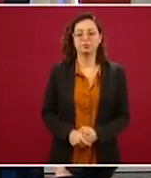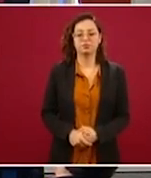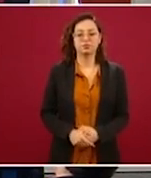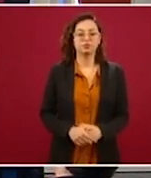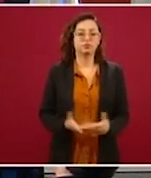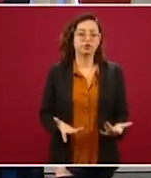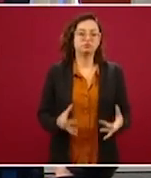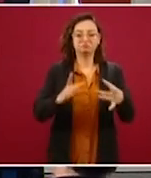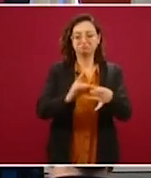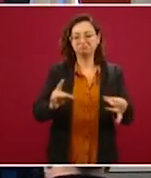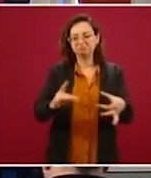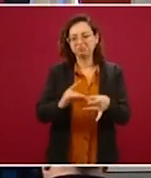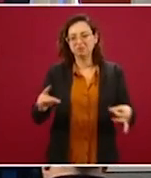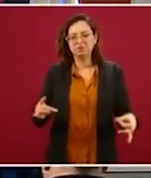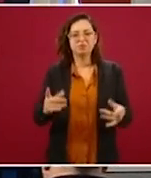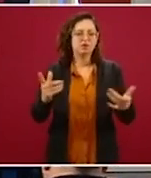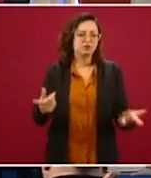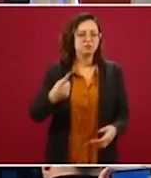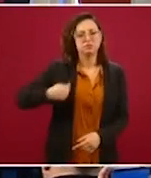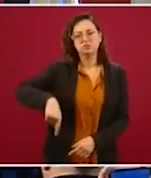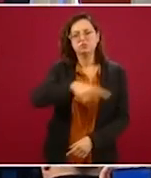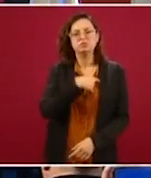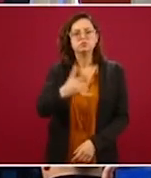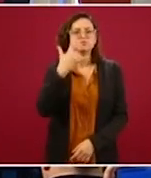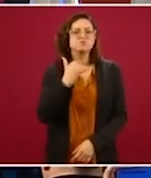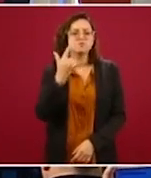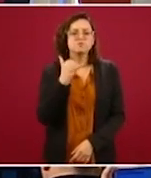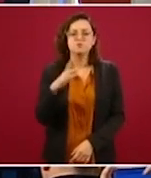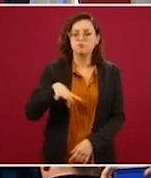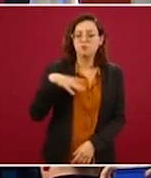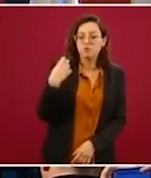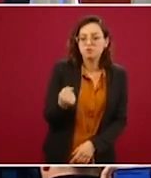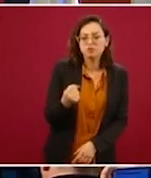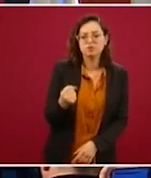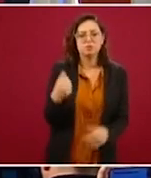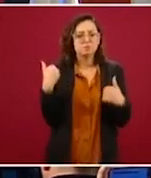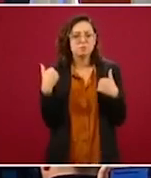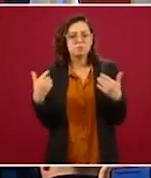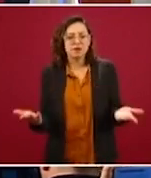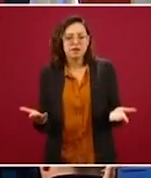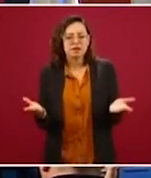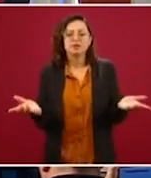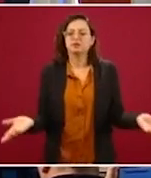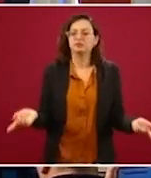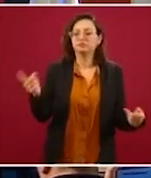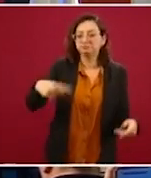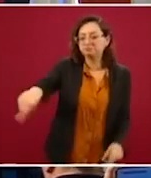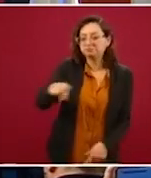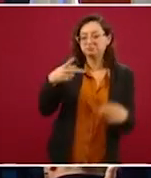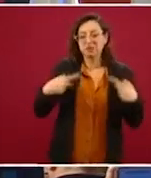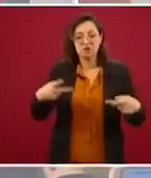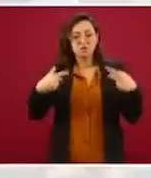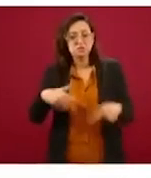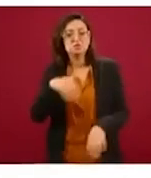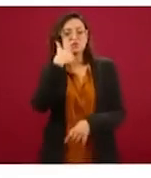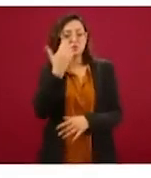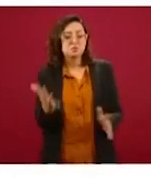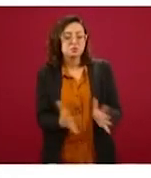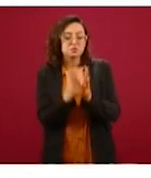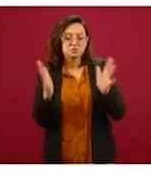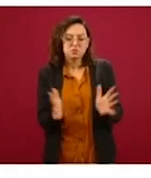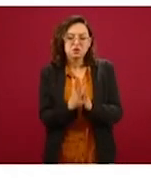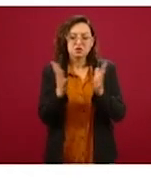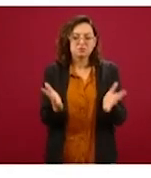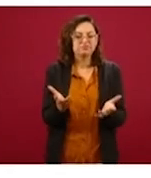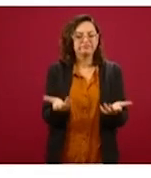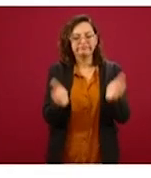Brevemente decirles que hemos hecho un esfuerzo para que la gente que quiera participar en nuestras subastas sea más breve y sea más